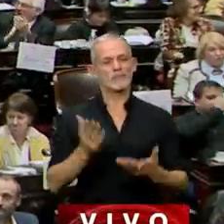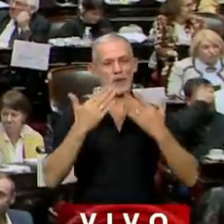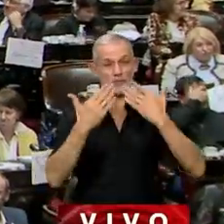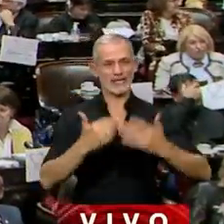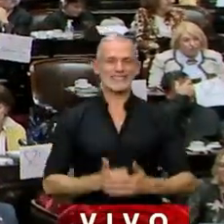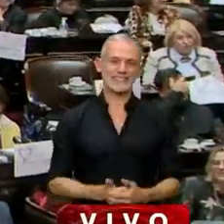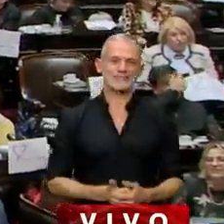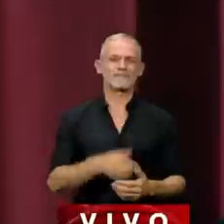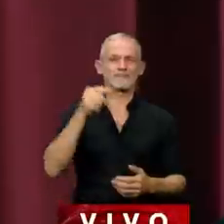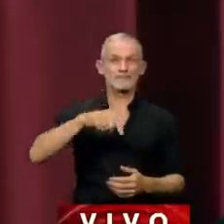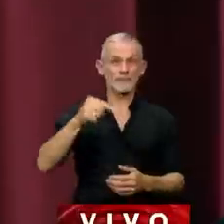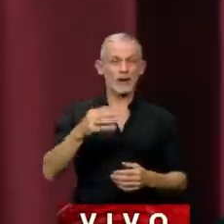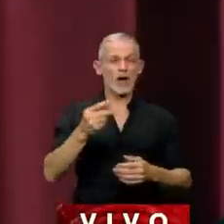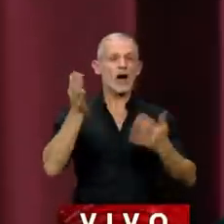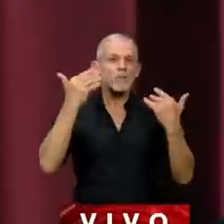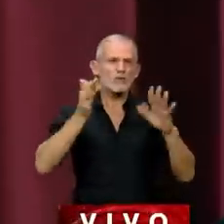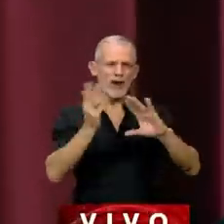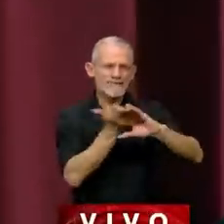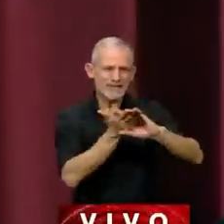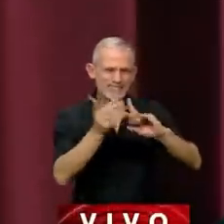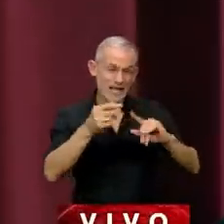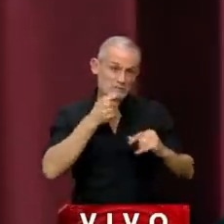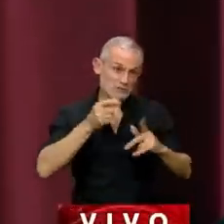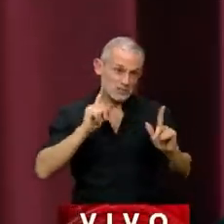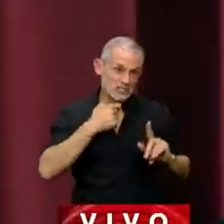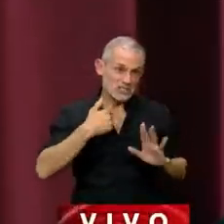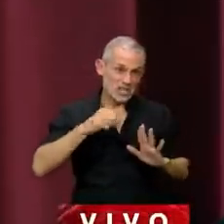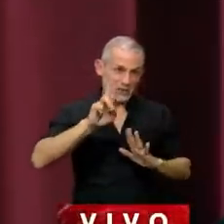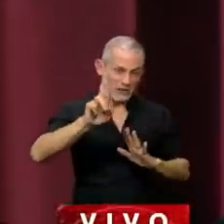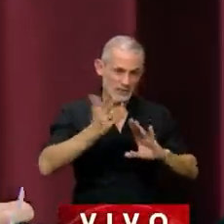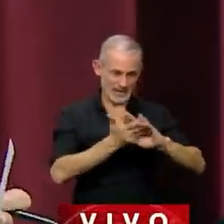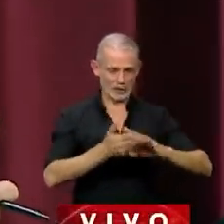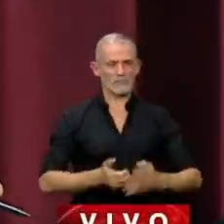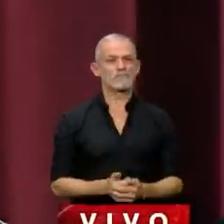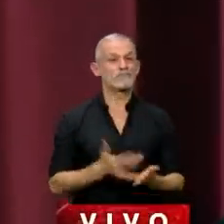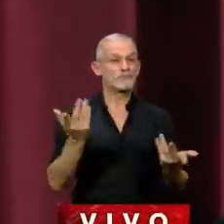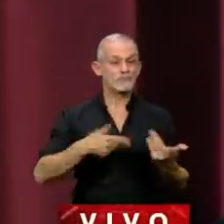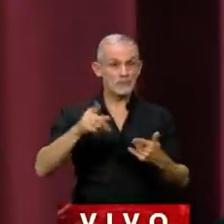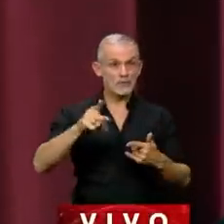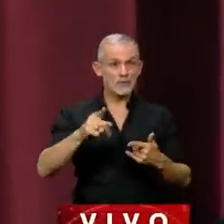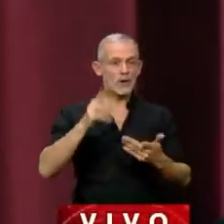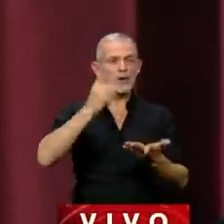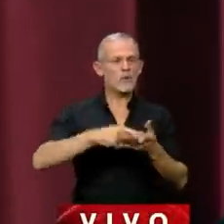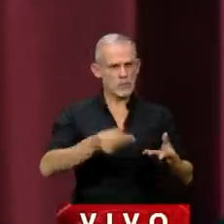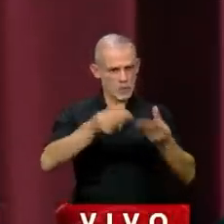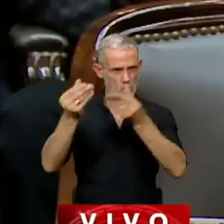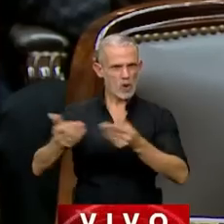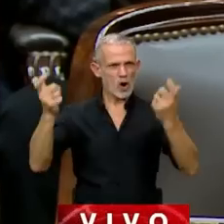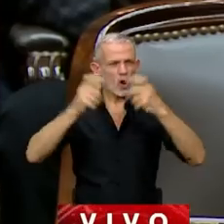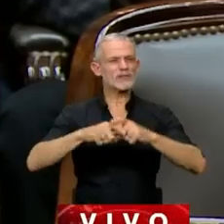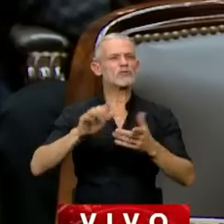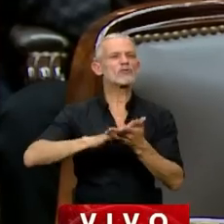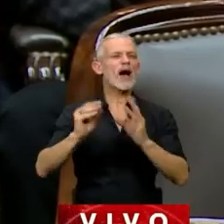Gracias, diputado López Murphy. Tiene la posibilidad de insertarla si así quiere. La cuestión planteada será girada a la Comisión de